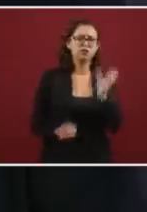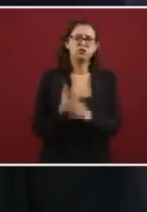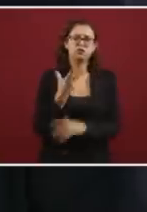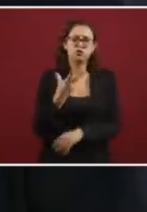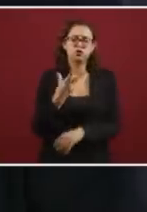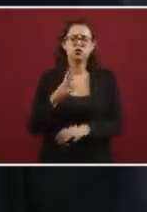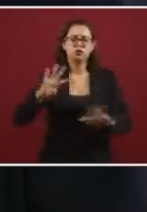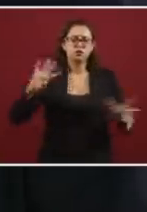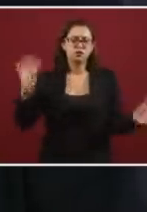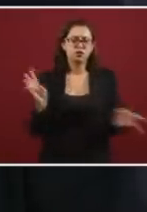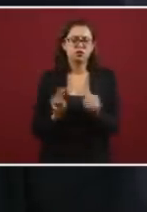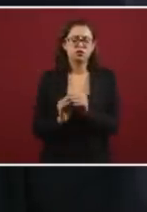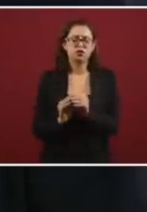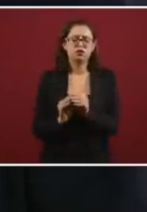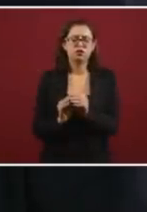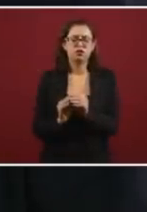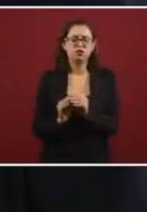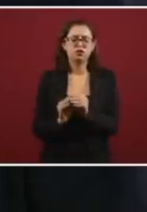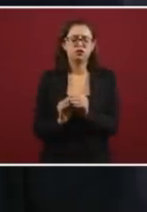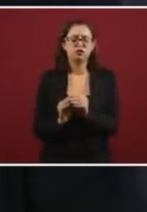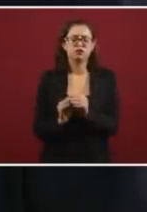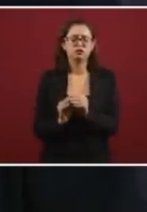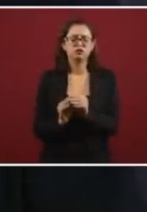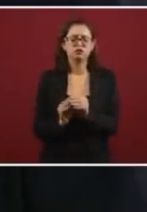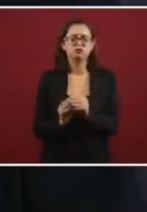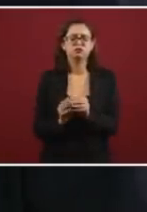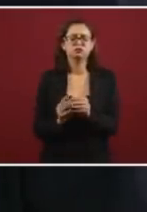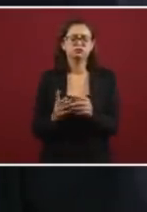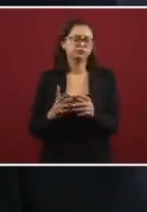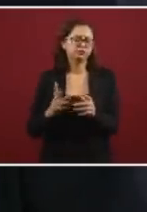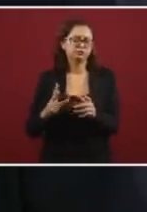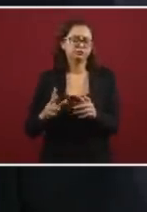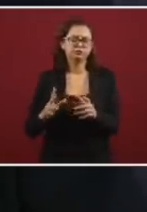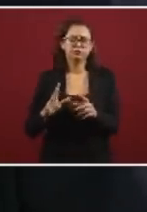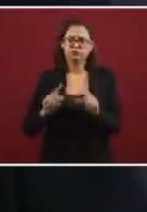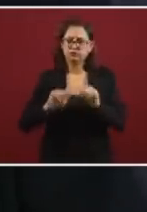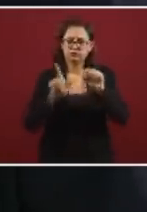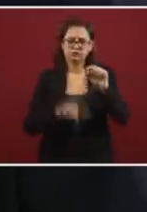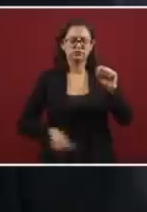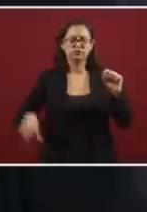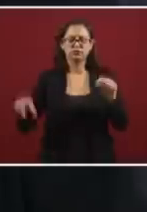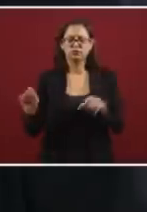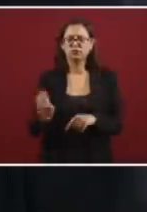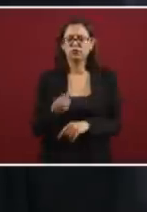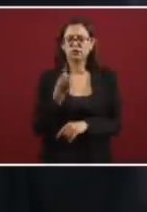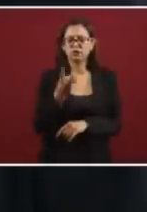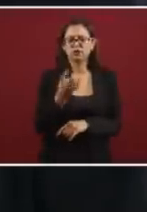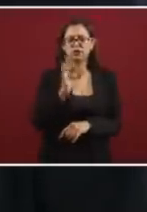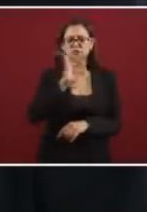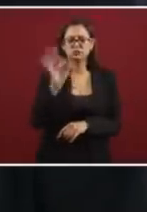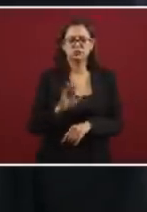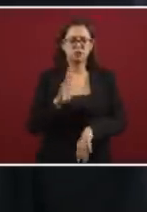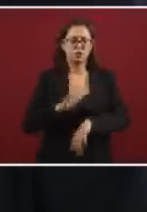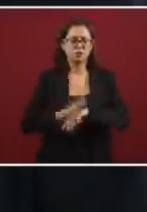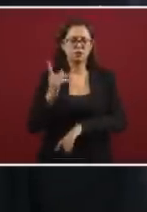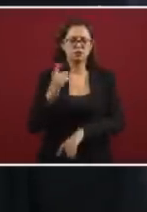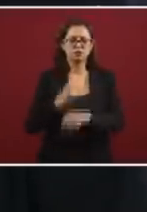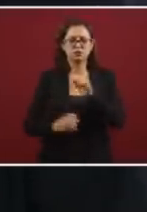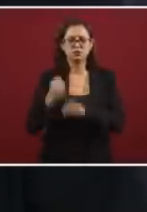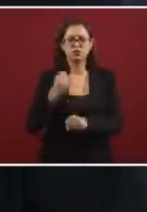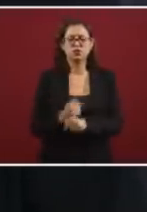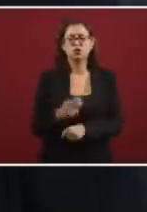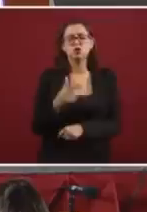de de los acumulados con el 3% más con 830 mil